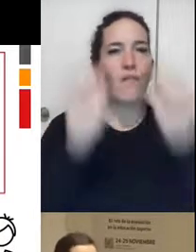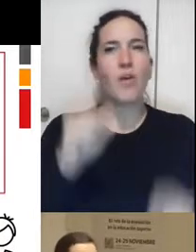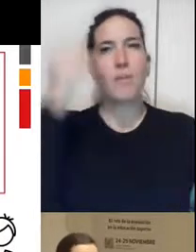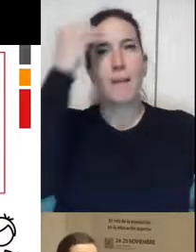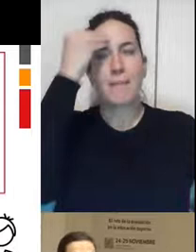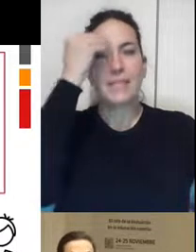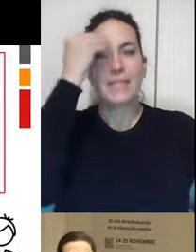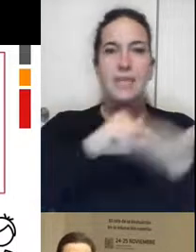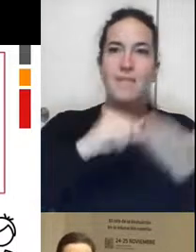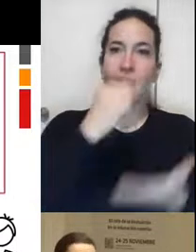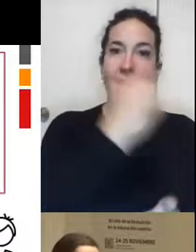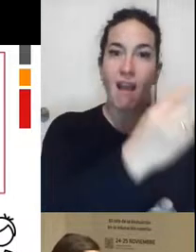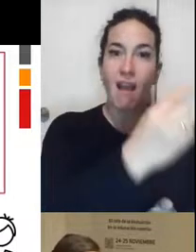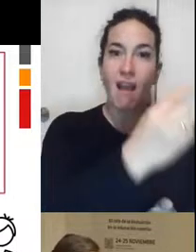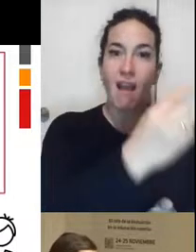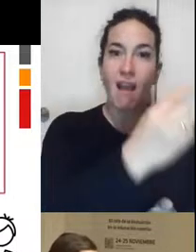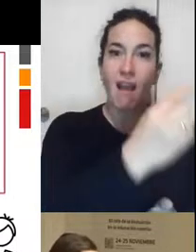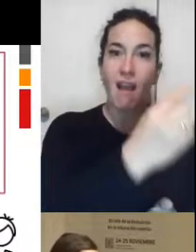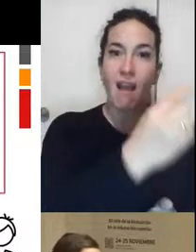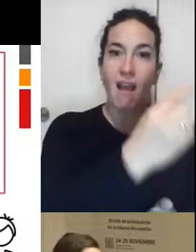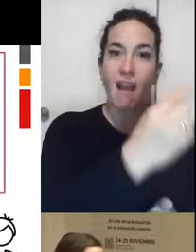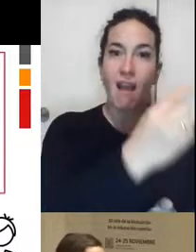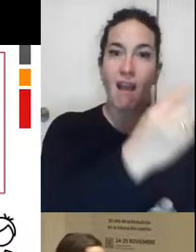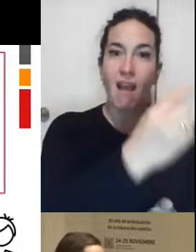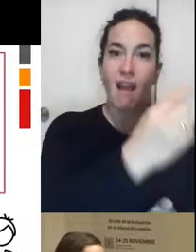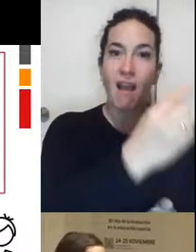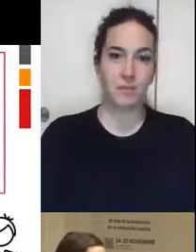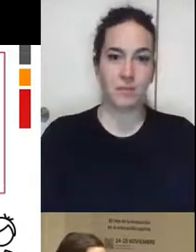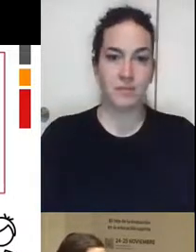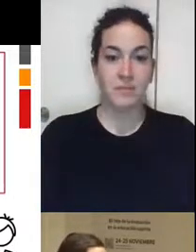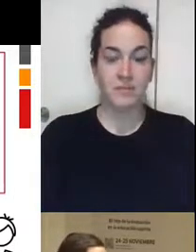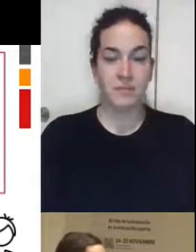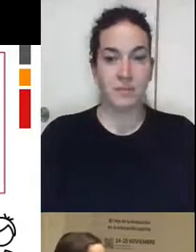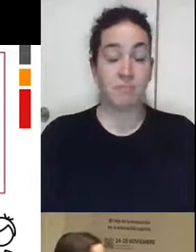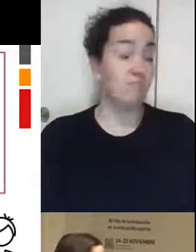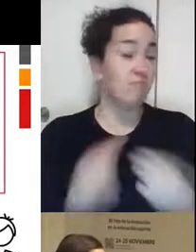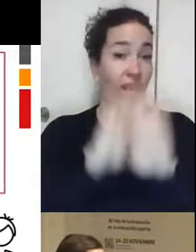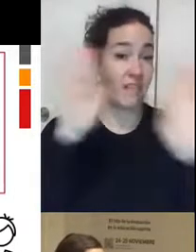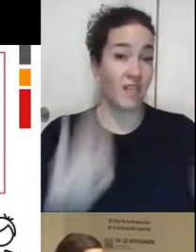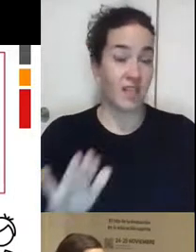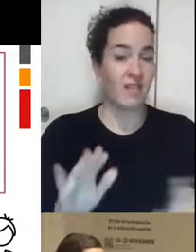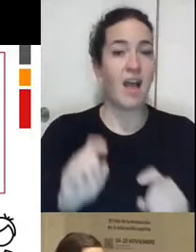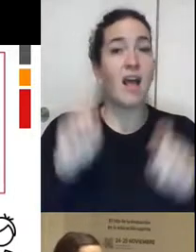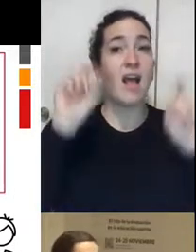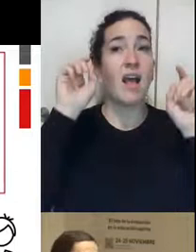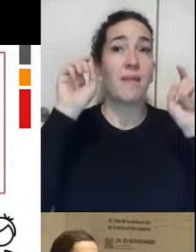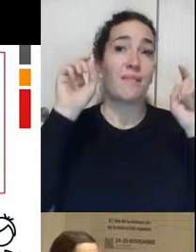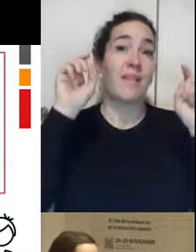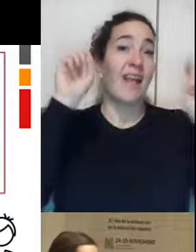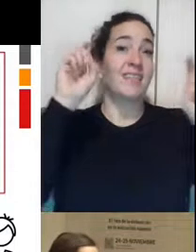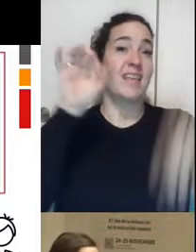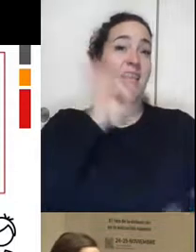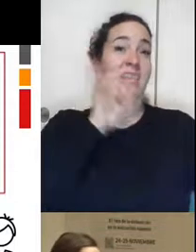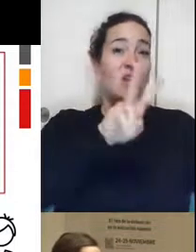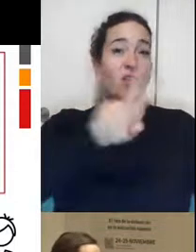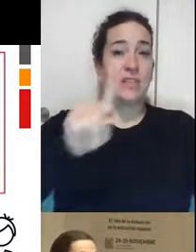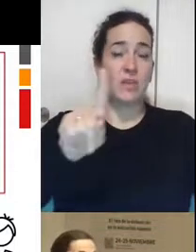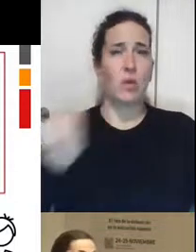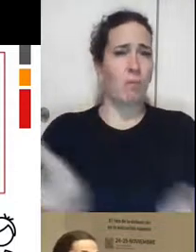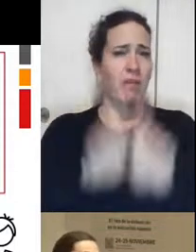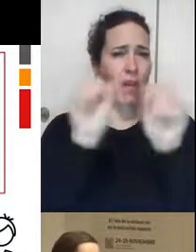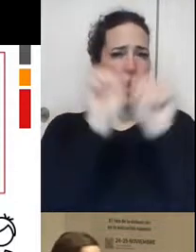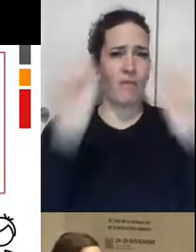todas y cada una de las participantes del grupo. Bueno, en definitiva, la enseñanza del siglo XXI, independientemente de la modalidad,